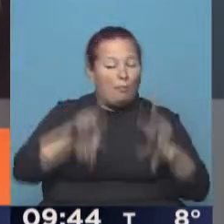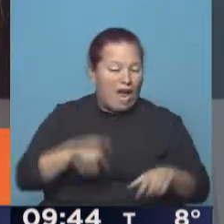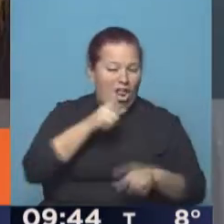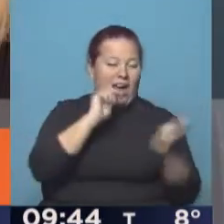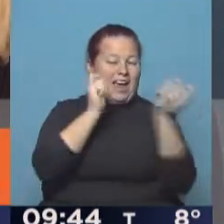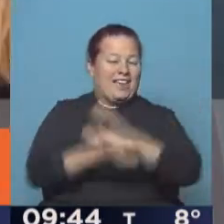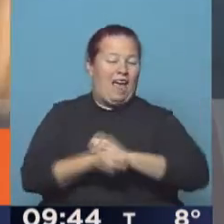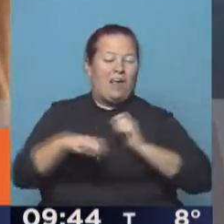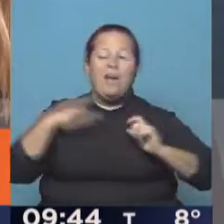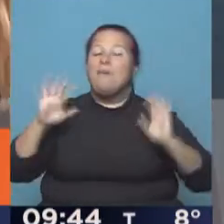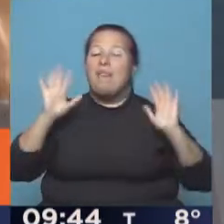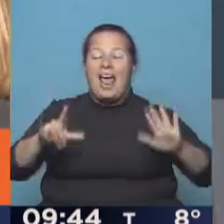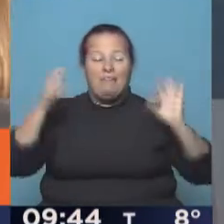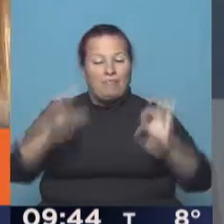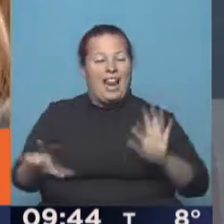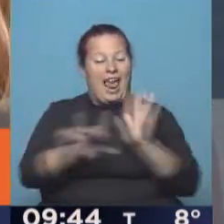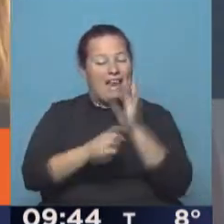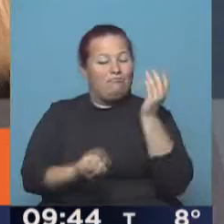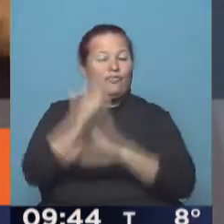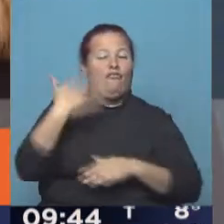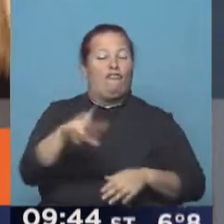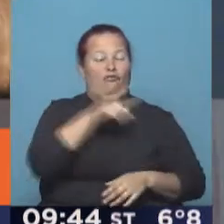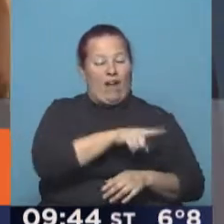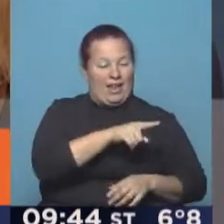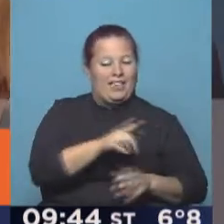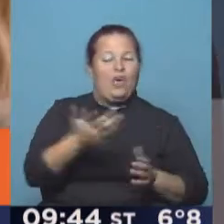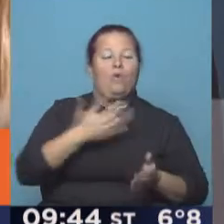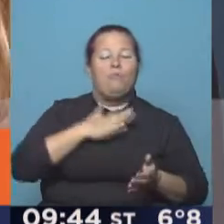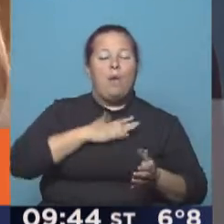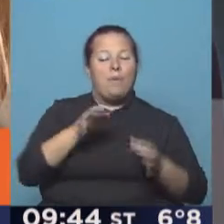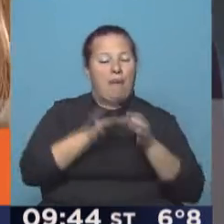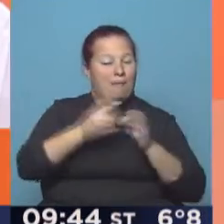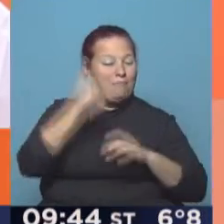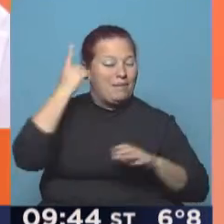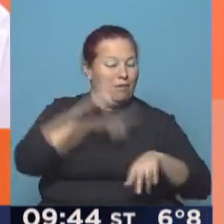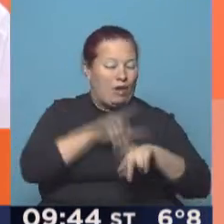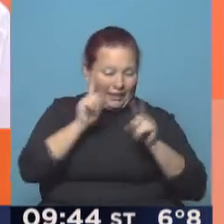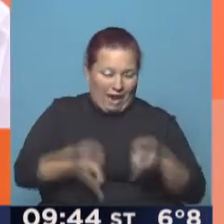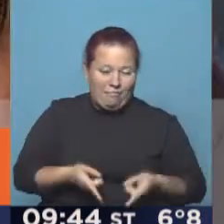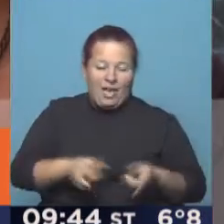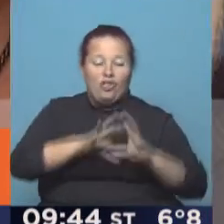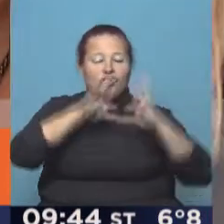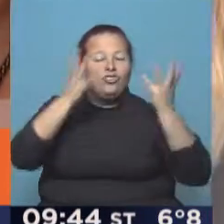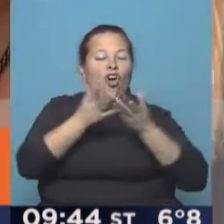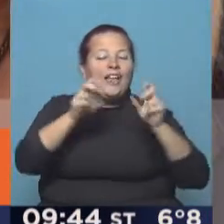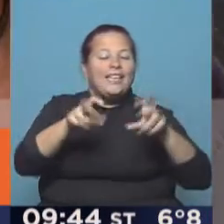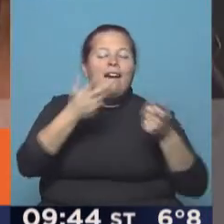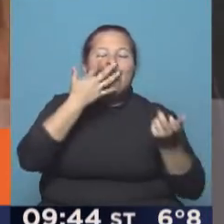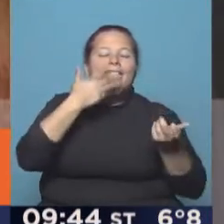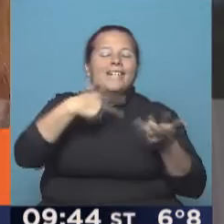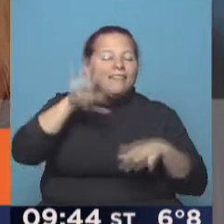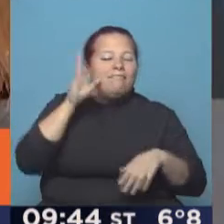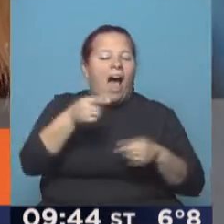el cambio de la vida, pero la ley de salario mínimo vino con él. Soberanía de Malvinas, que fue la primera época también. De todas esas cuestiones, ¿cuál es la que